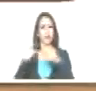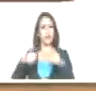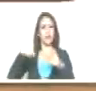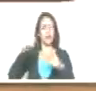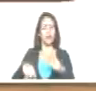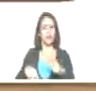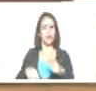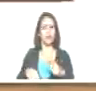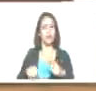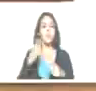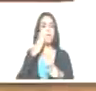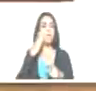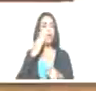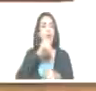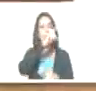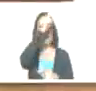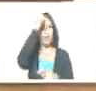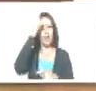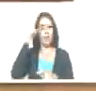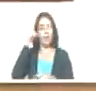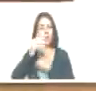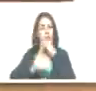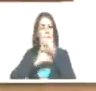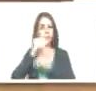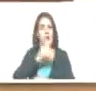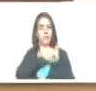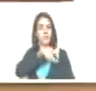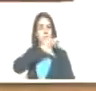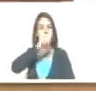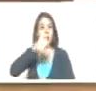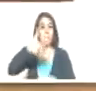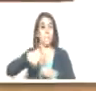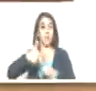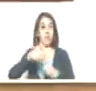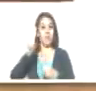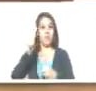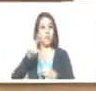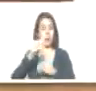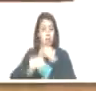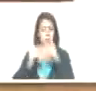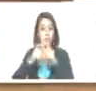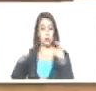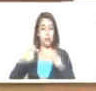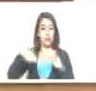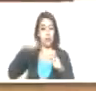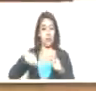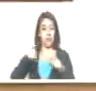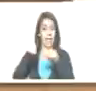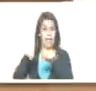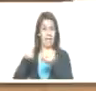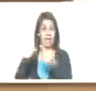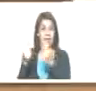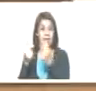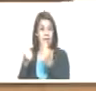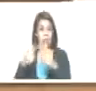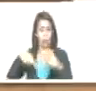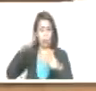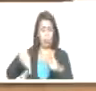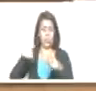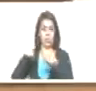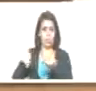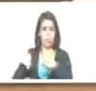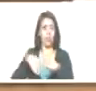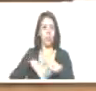hizo siendo directiva de Petróleos de Venezuela para que con ese cheque se pudiera